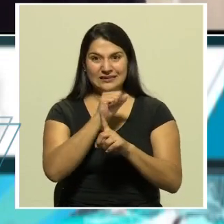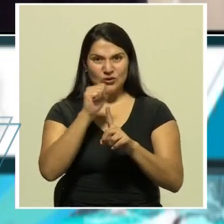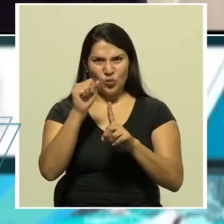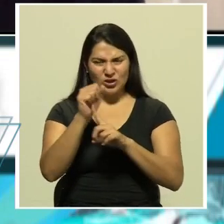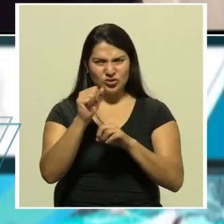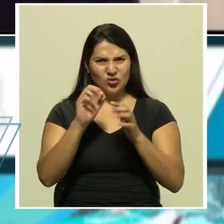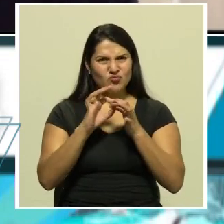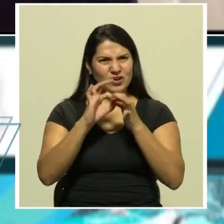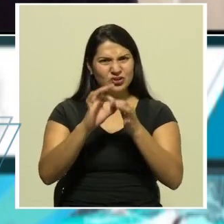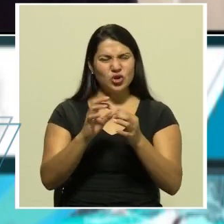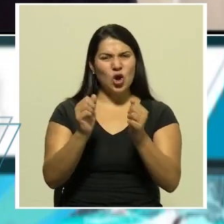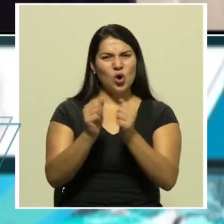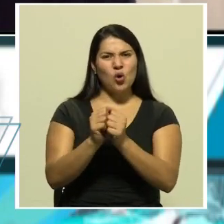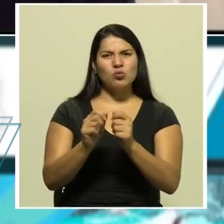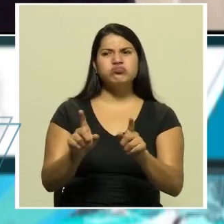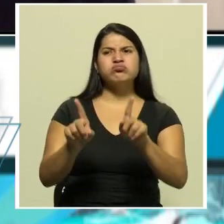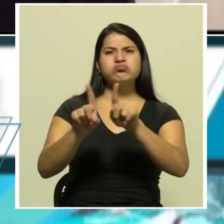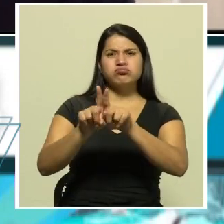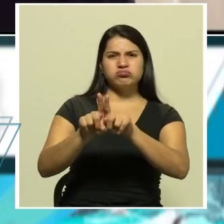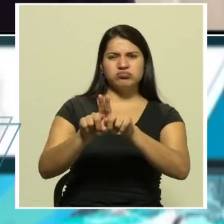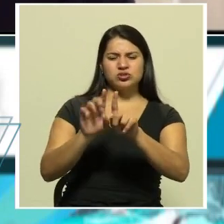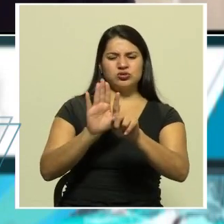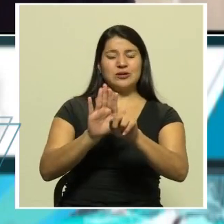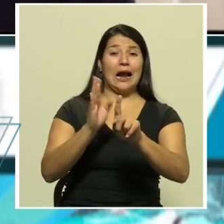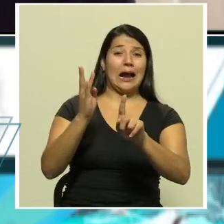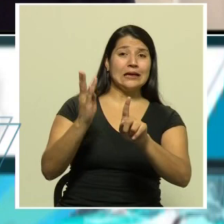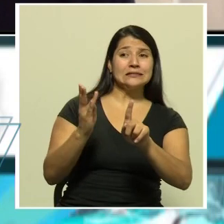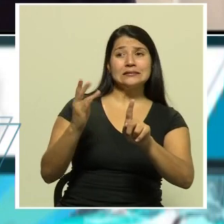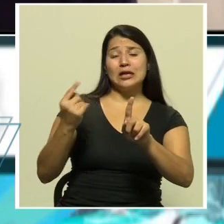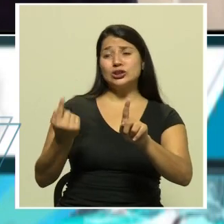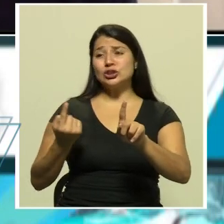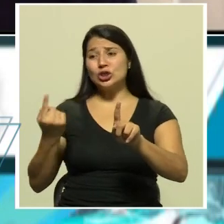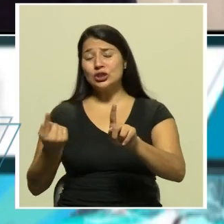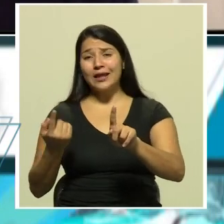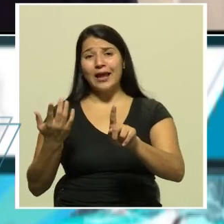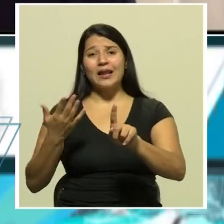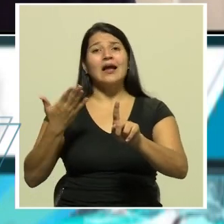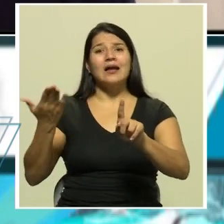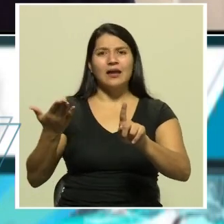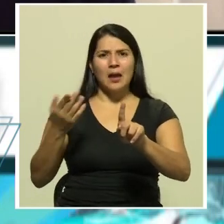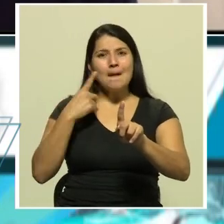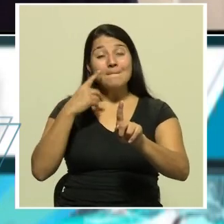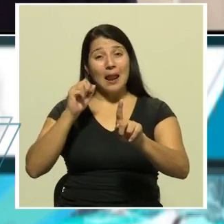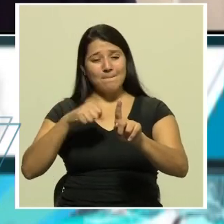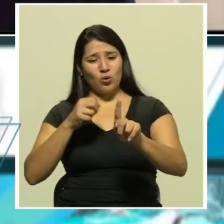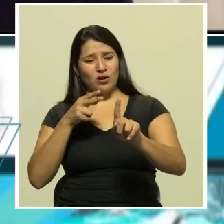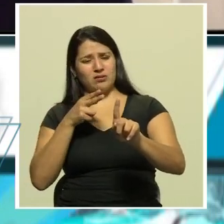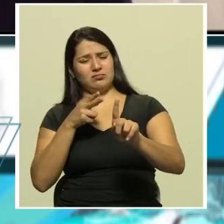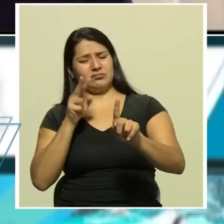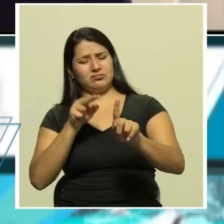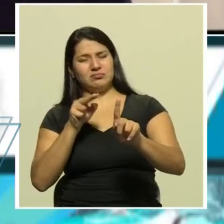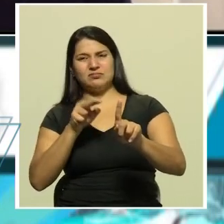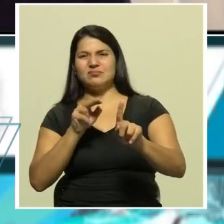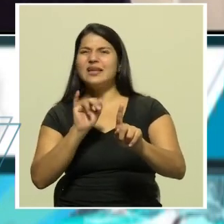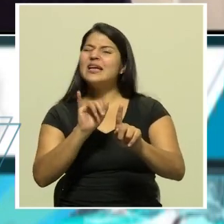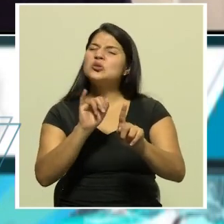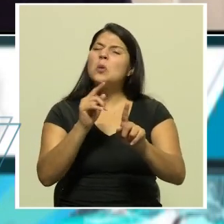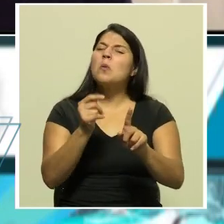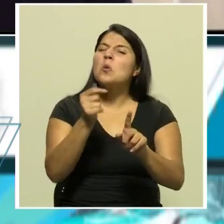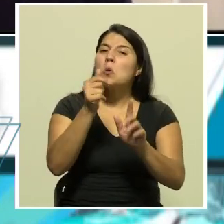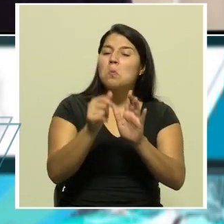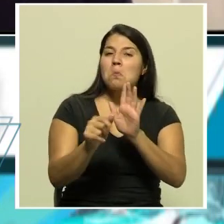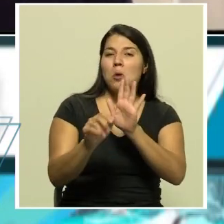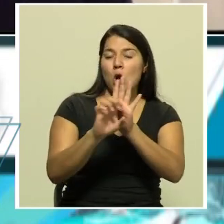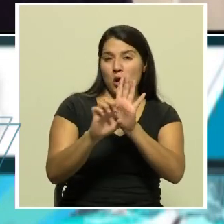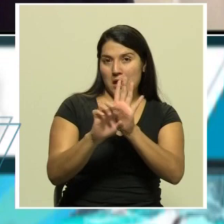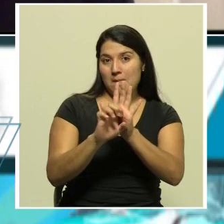marital o civil, ¿verdad? ¿Cuál es nuestro estatus civil para a partir de esto generar clasificaciones? Esta es una muestra muy pequeña de hechos por los